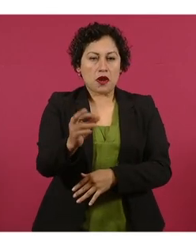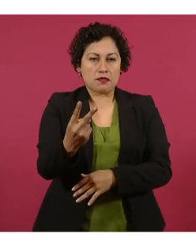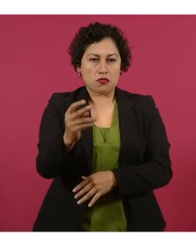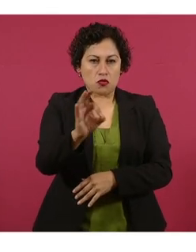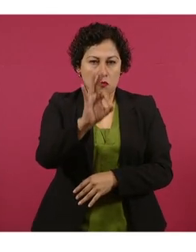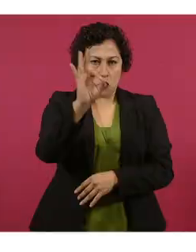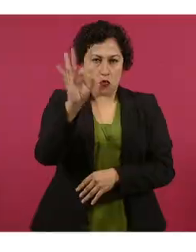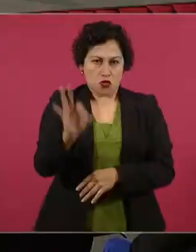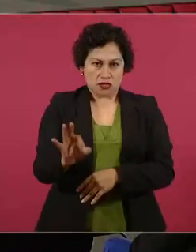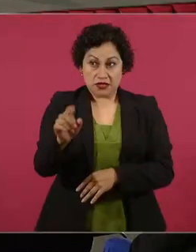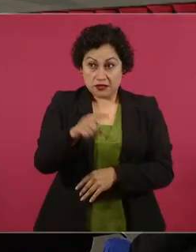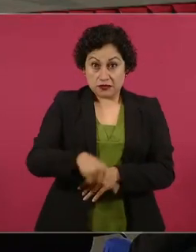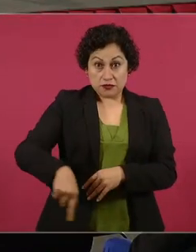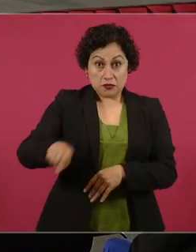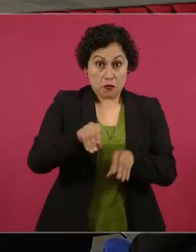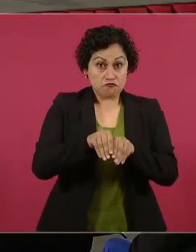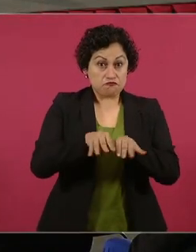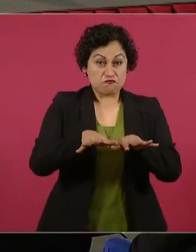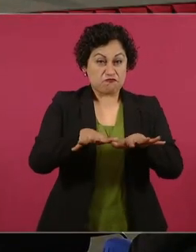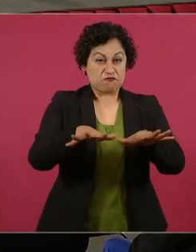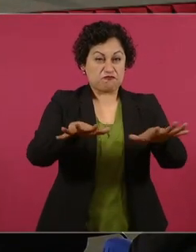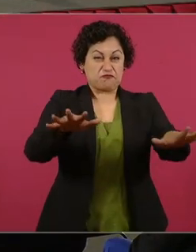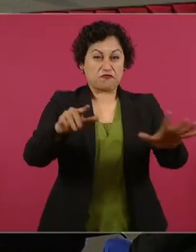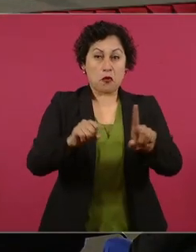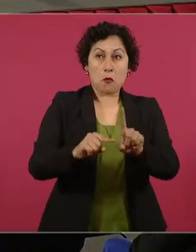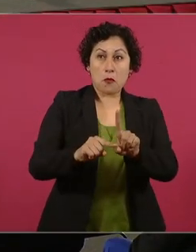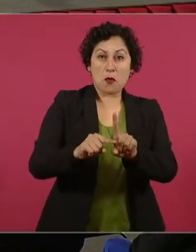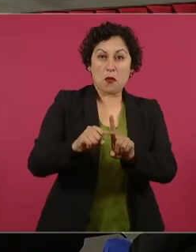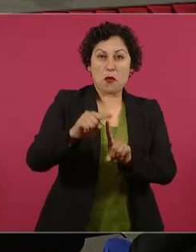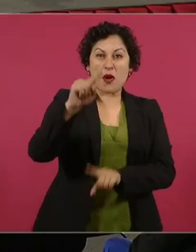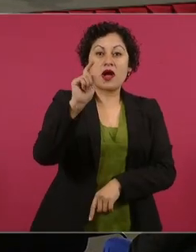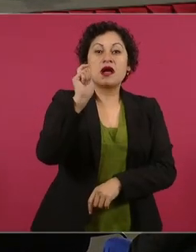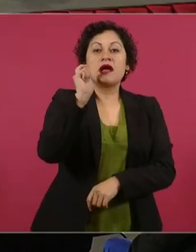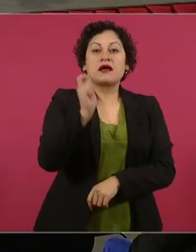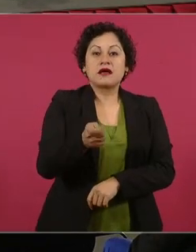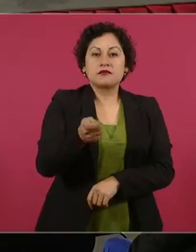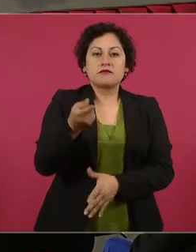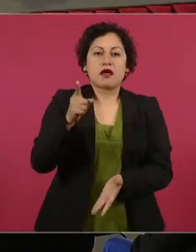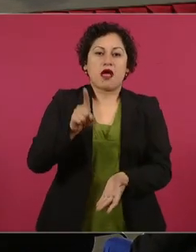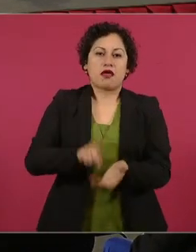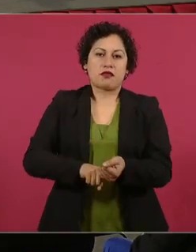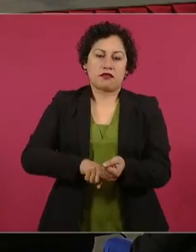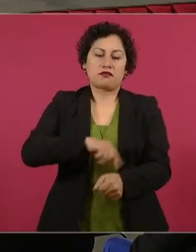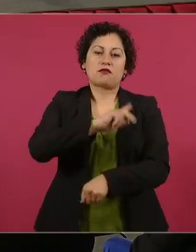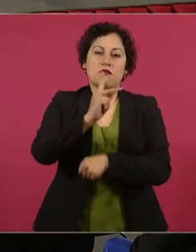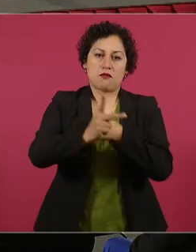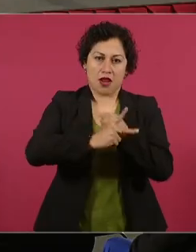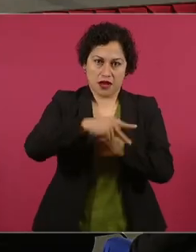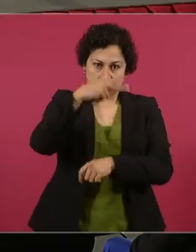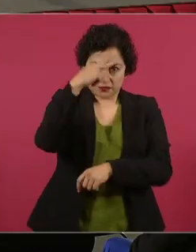impulsaron esta tendencia hasta el número uno en México, residen en el país. El resto, es decir,